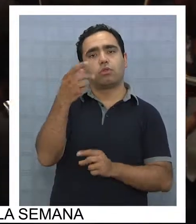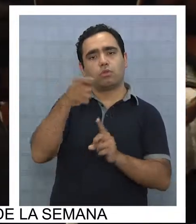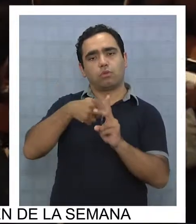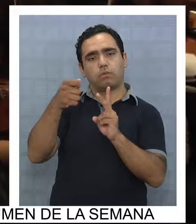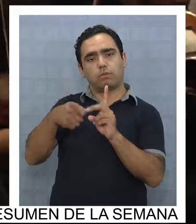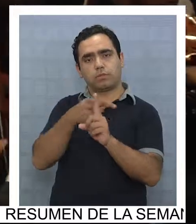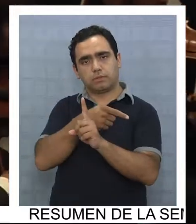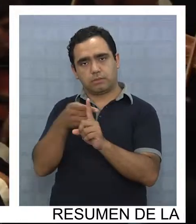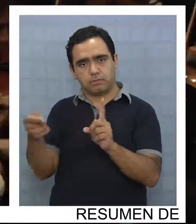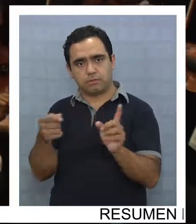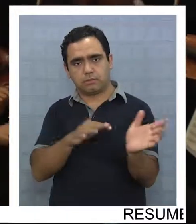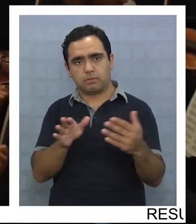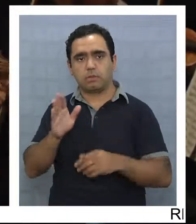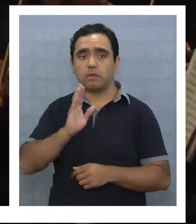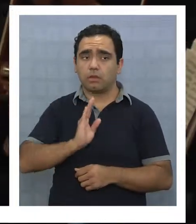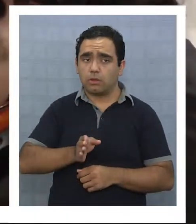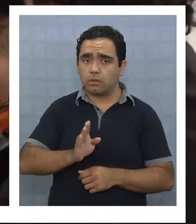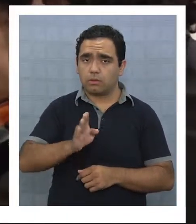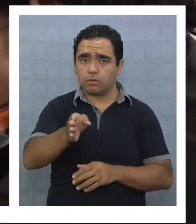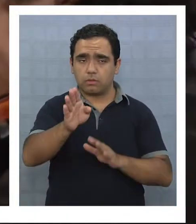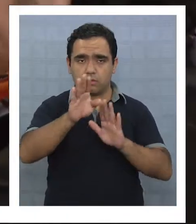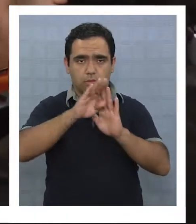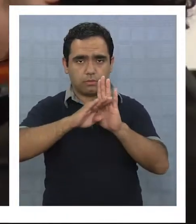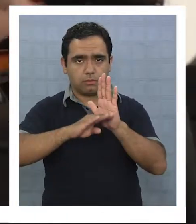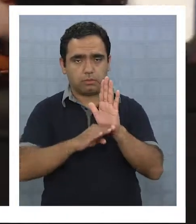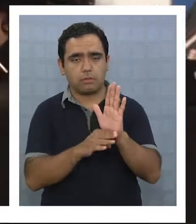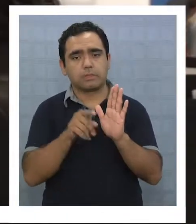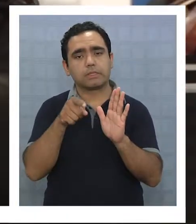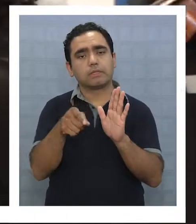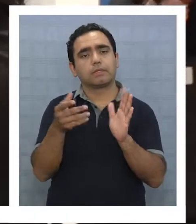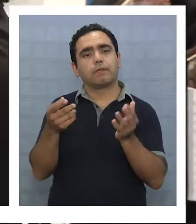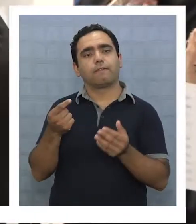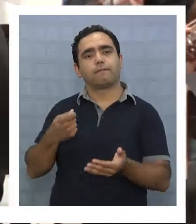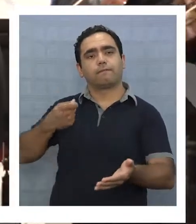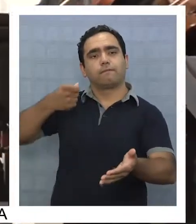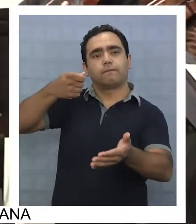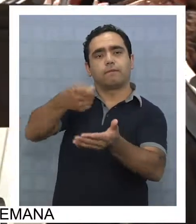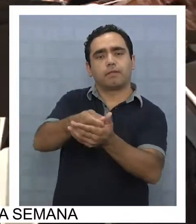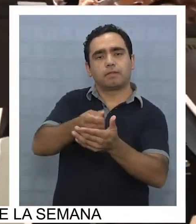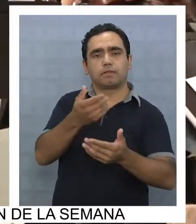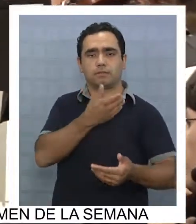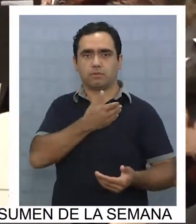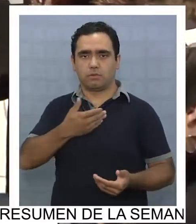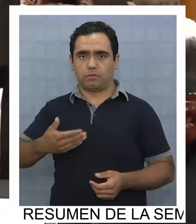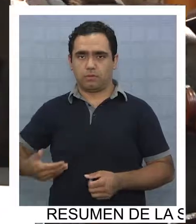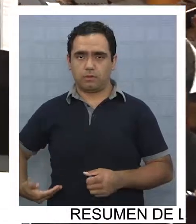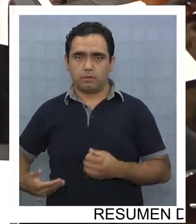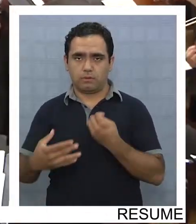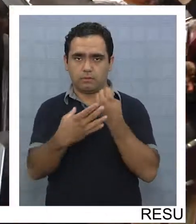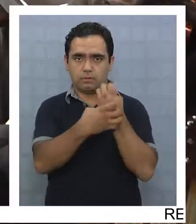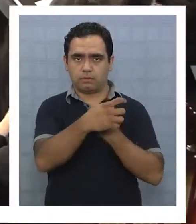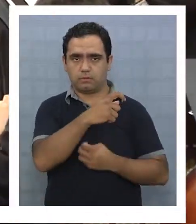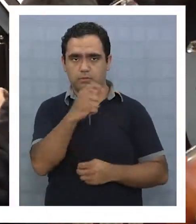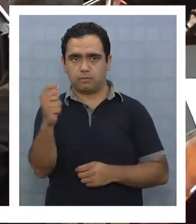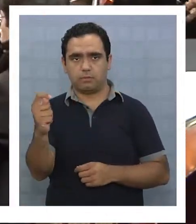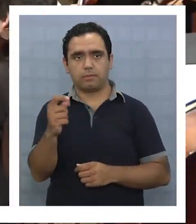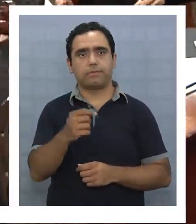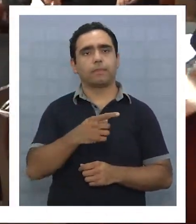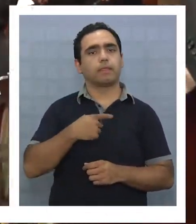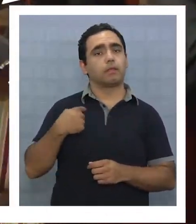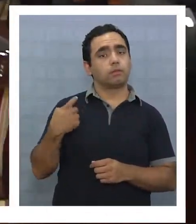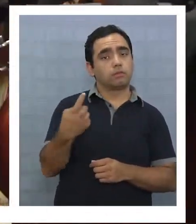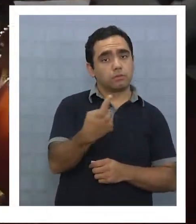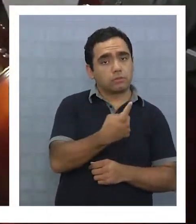dos meses y medio. La continuidad del programa de la orquesta está sujeto al financiamiento del gobierno regional. Estamos tranquilos nosotros,